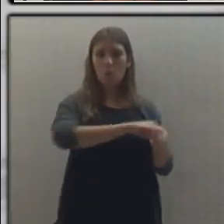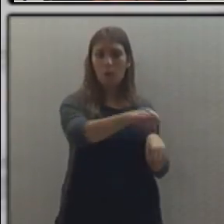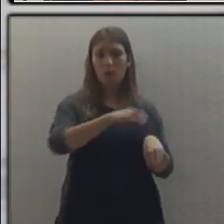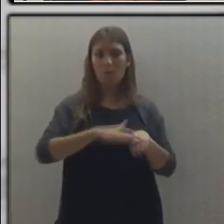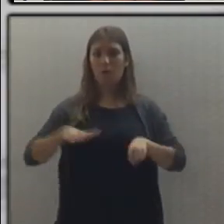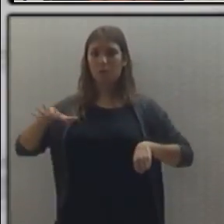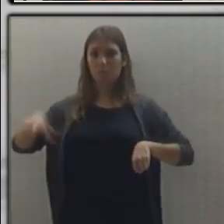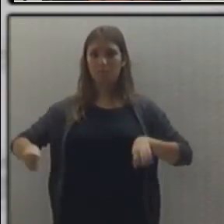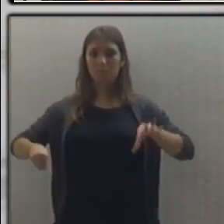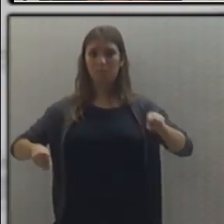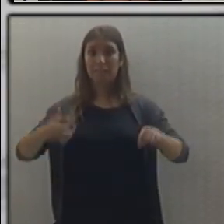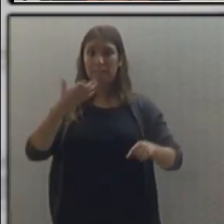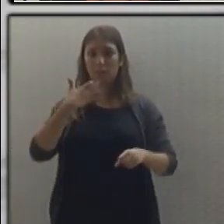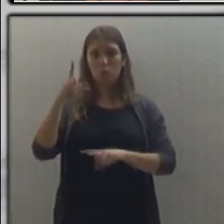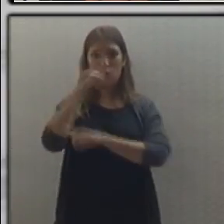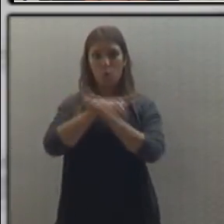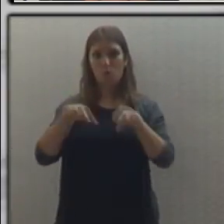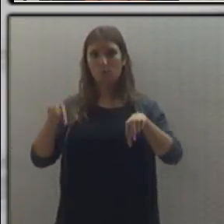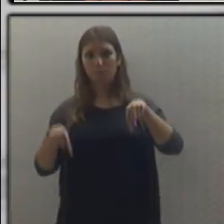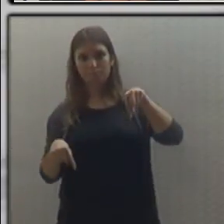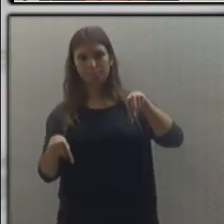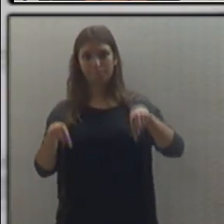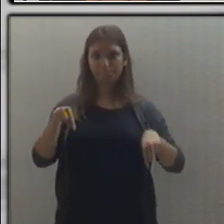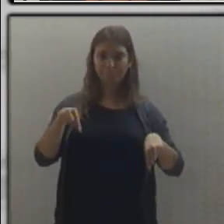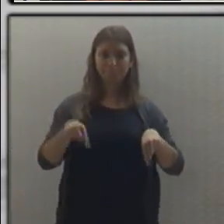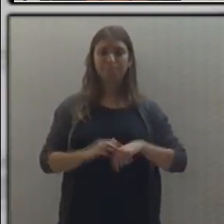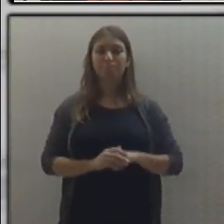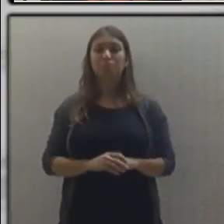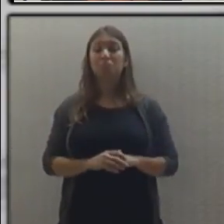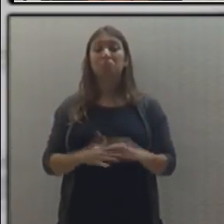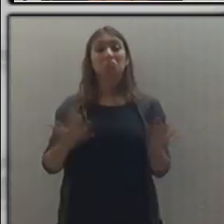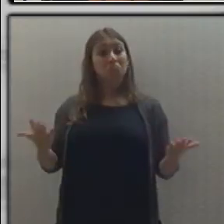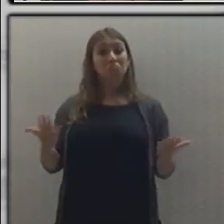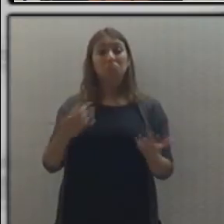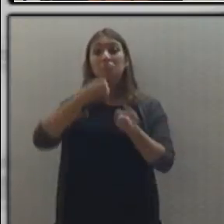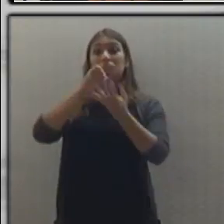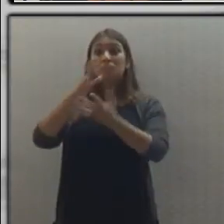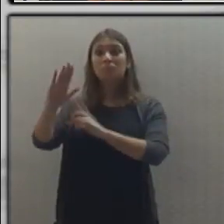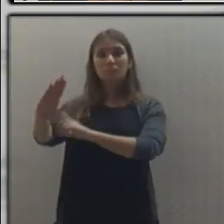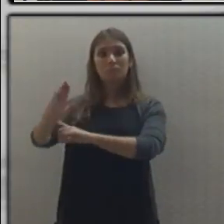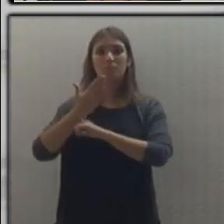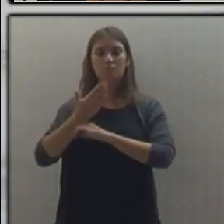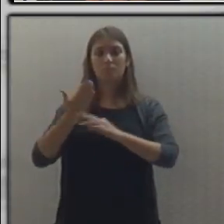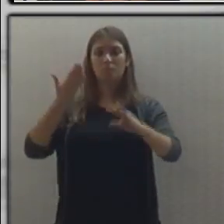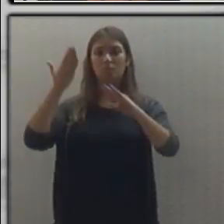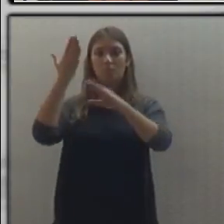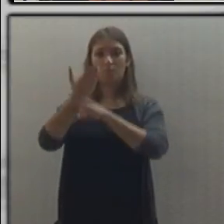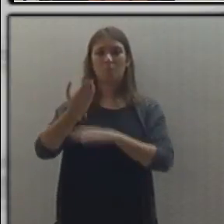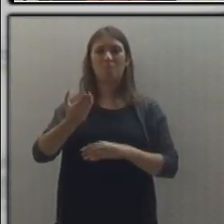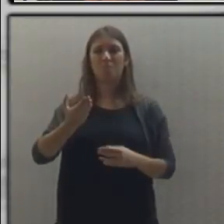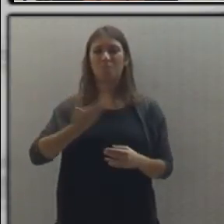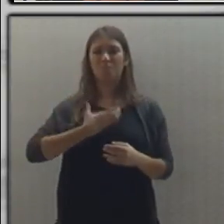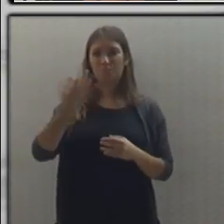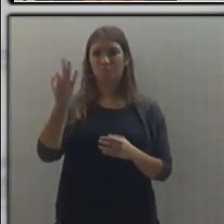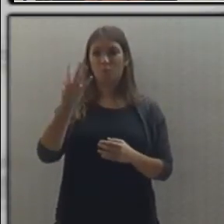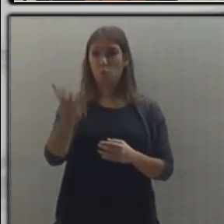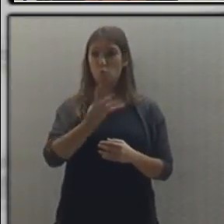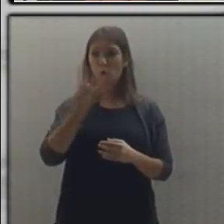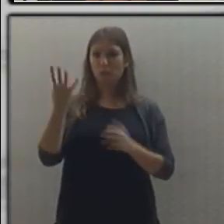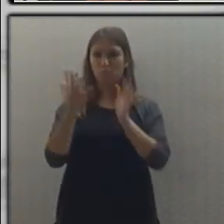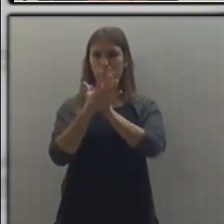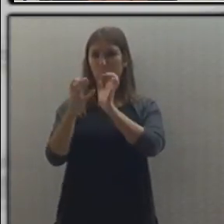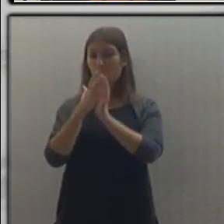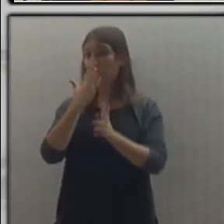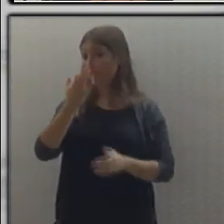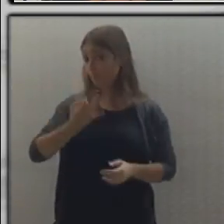gráfico. Después de la prescripción, pues vamos al consenso, que es entre los 4